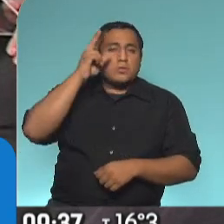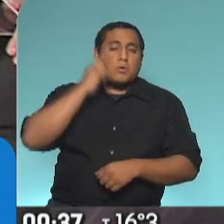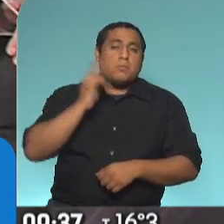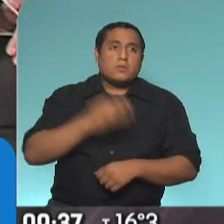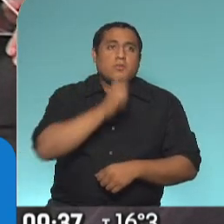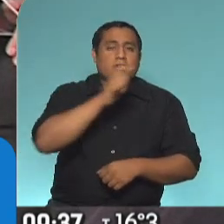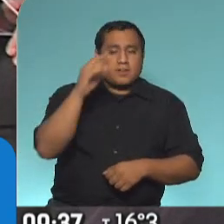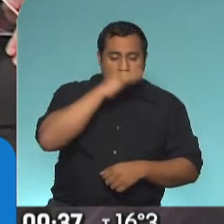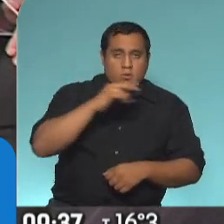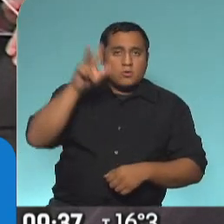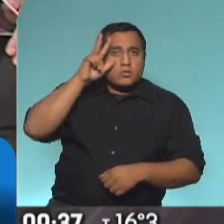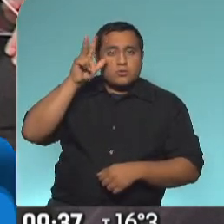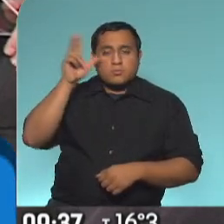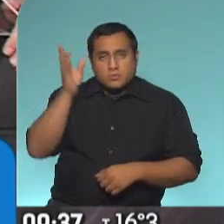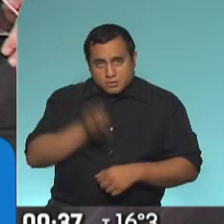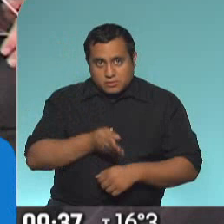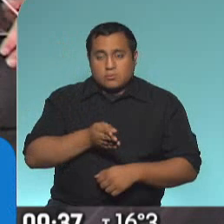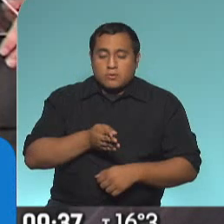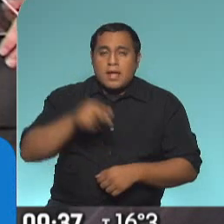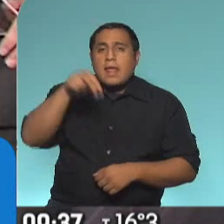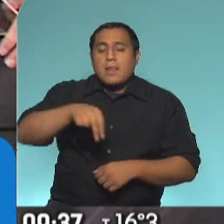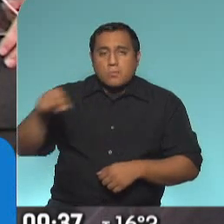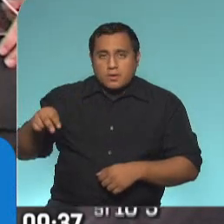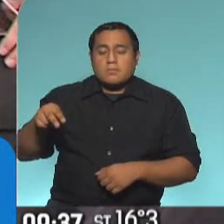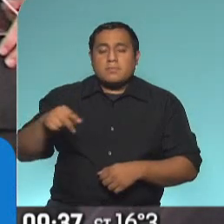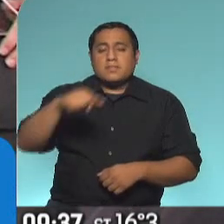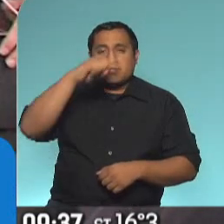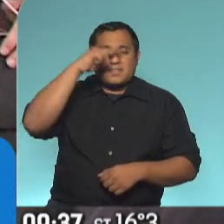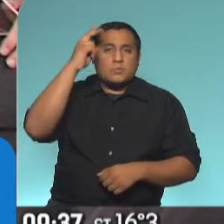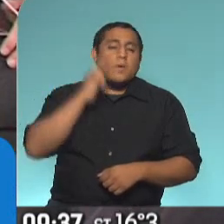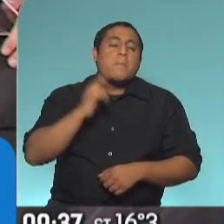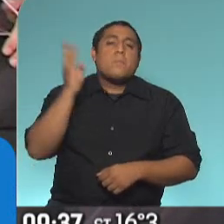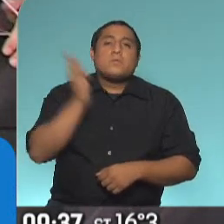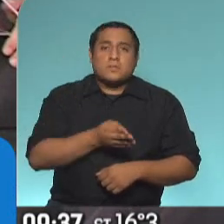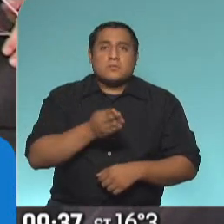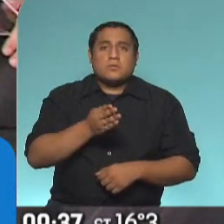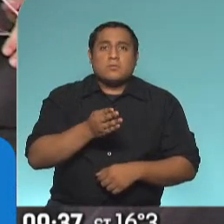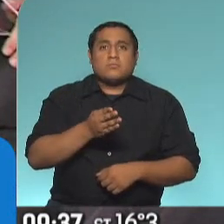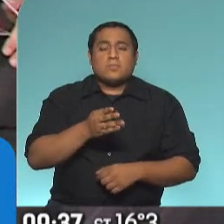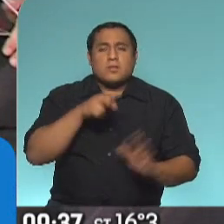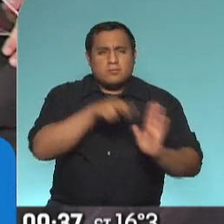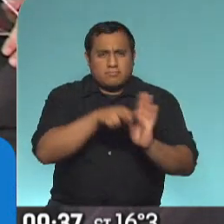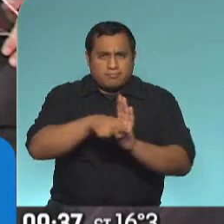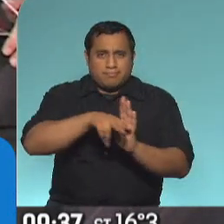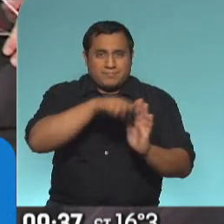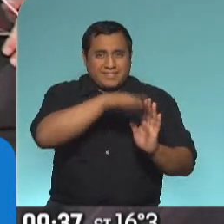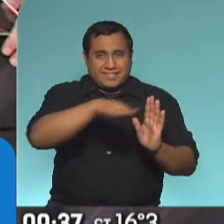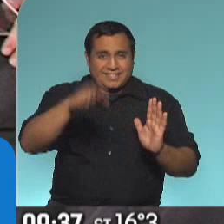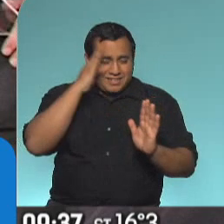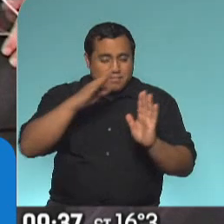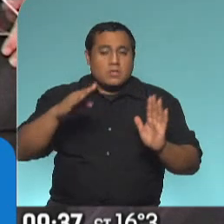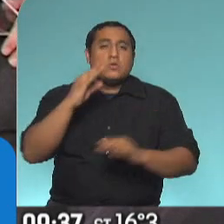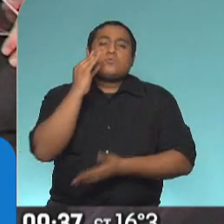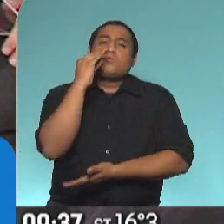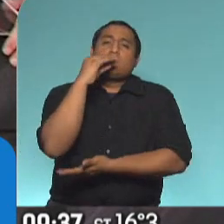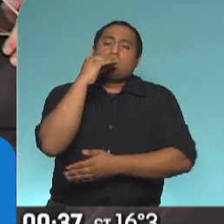89% en Río Negro, 88% en Neuquén y un 79% en las camas de terapia intensiva de Chubut y